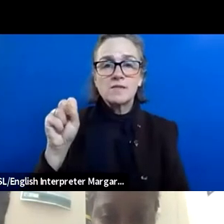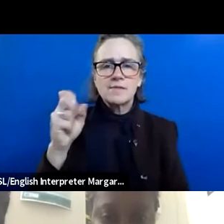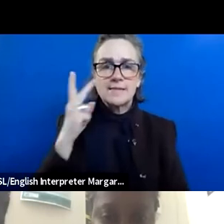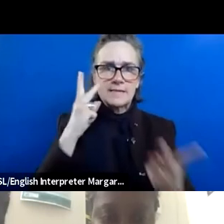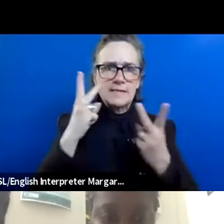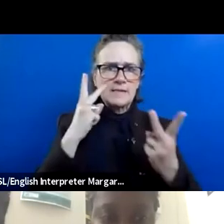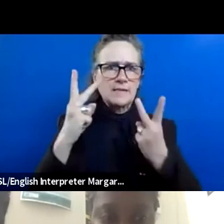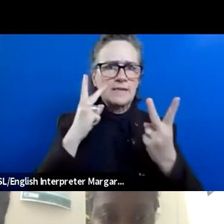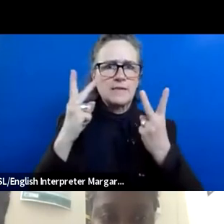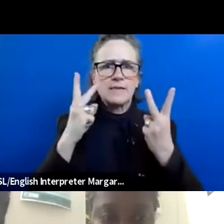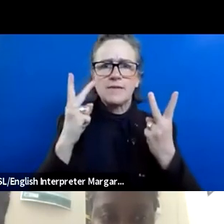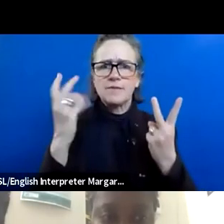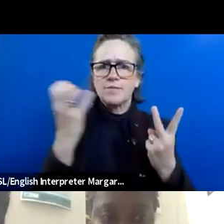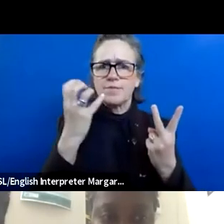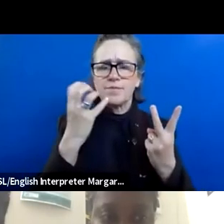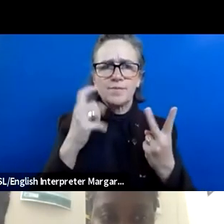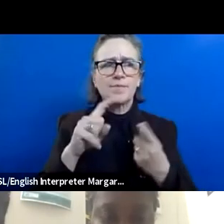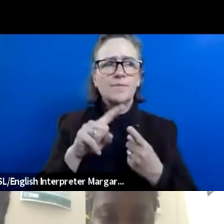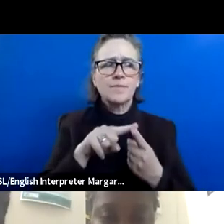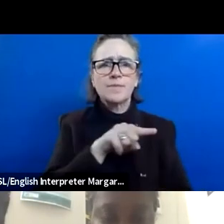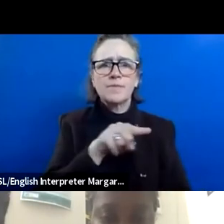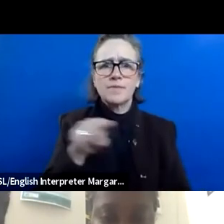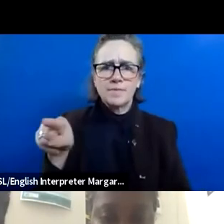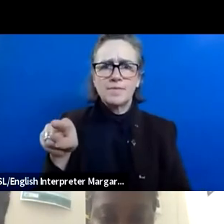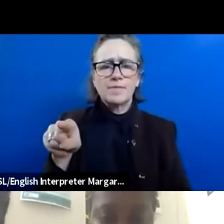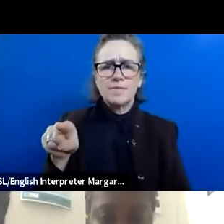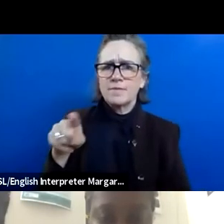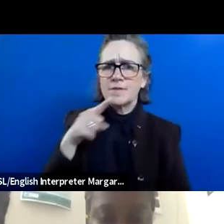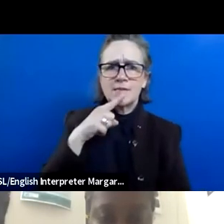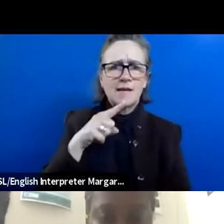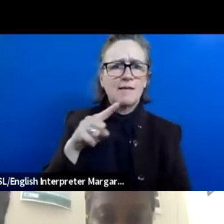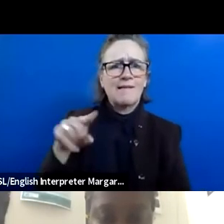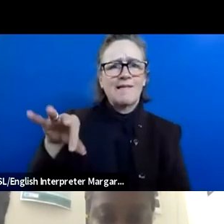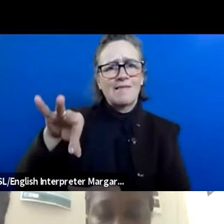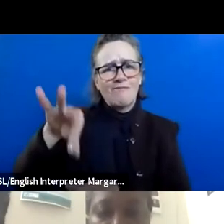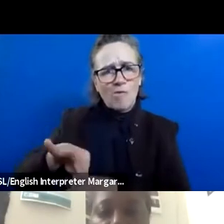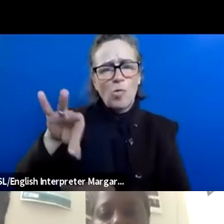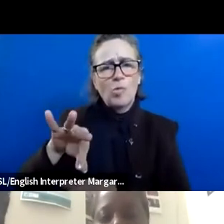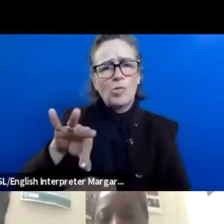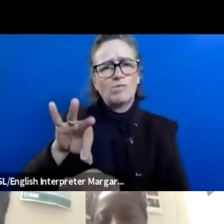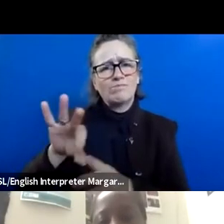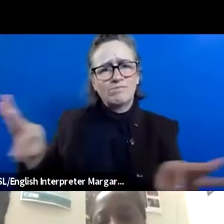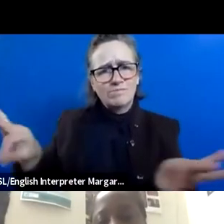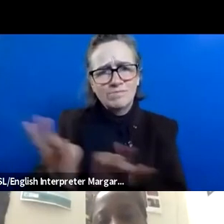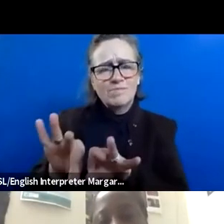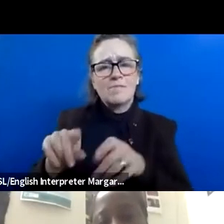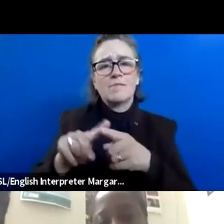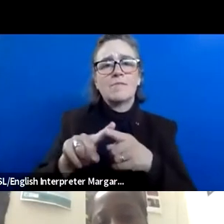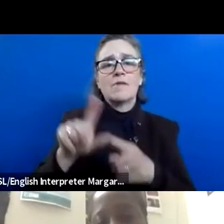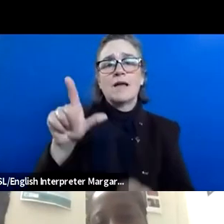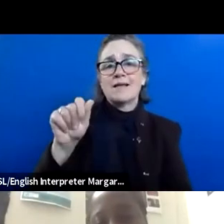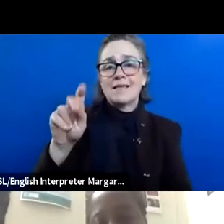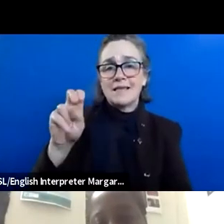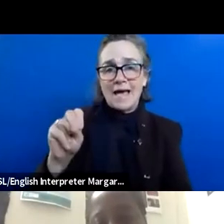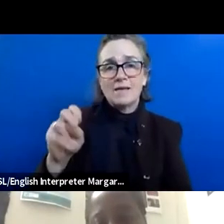Creo que América Latina también seguimos y bueno, aquí también se están dando procesos propios